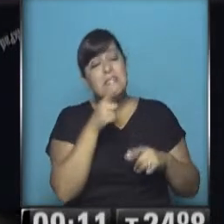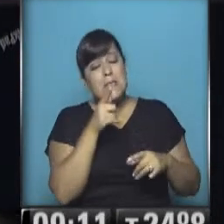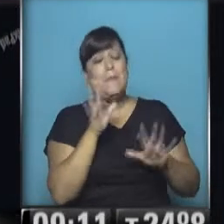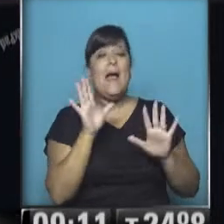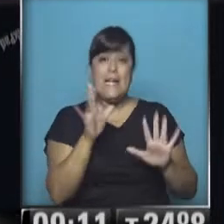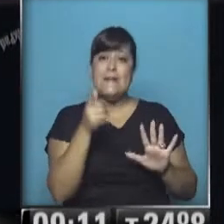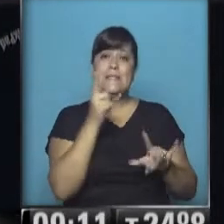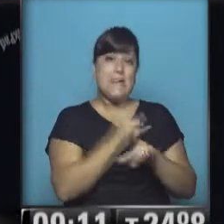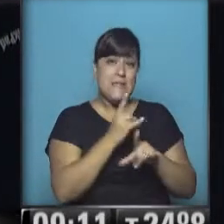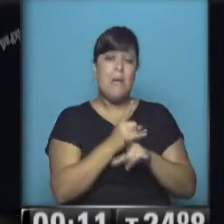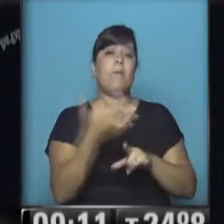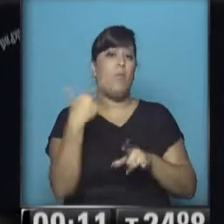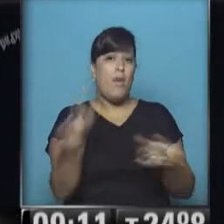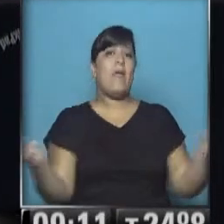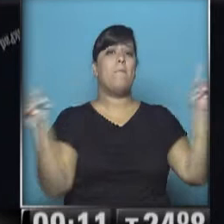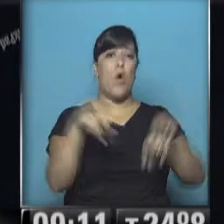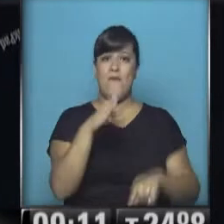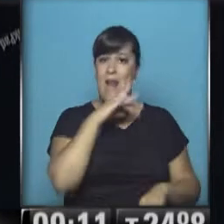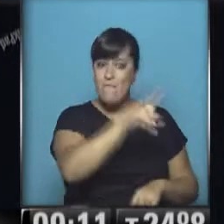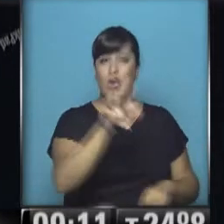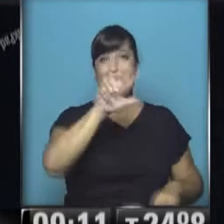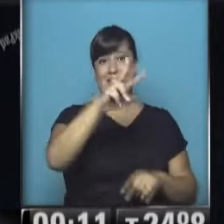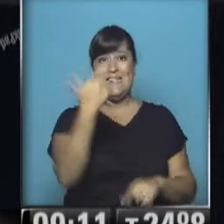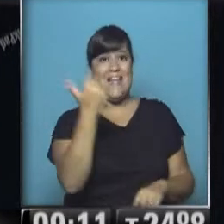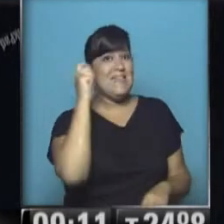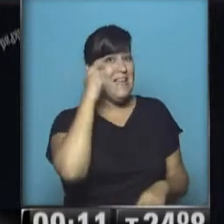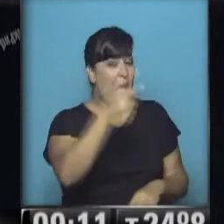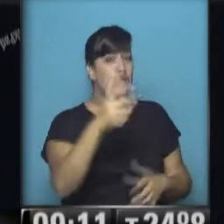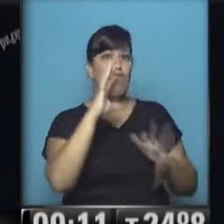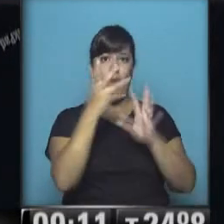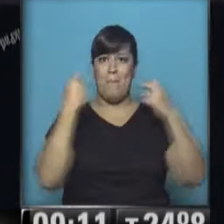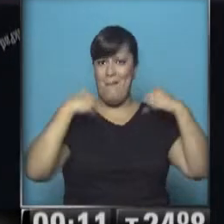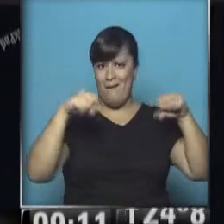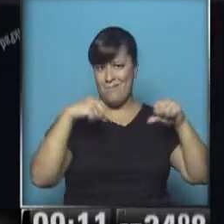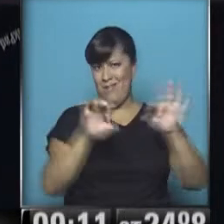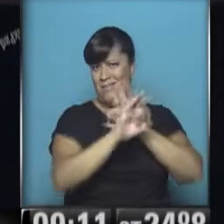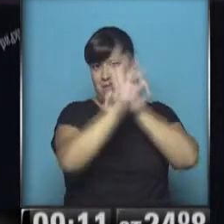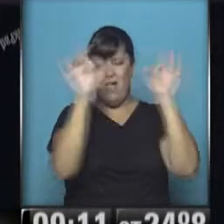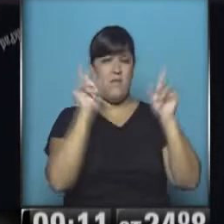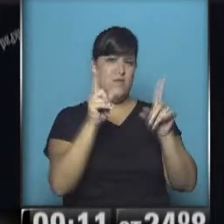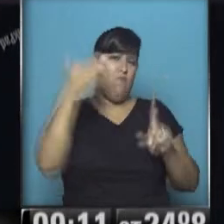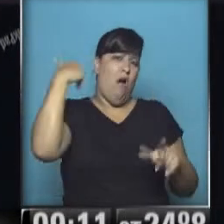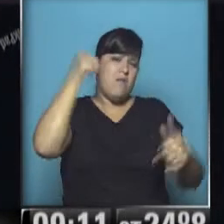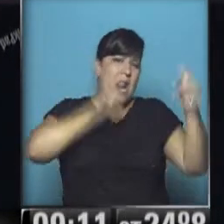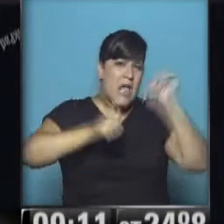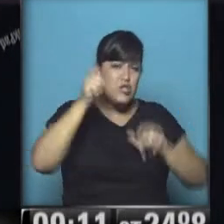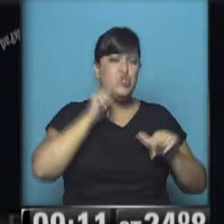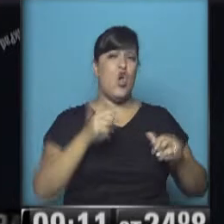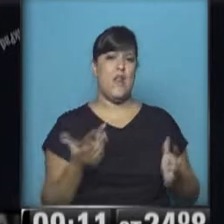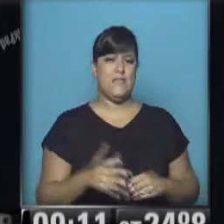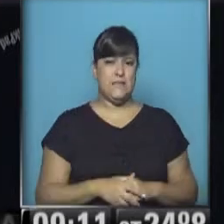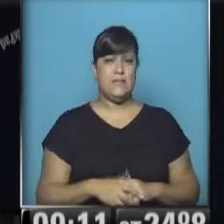con 36 años y la verdad que entrenando prácticamente nada como pasó por lesiones y demás en los últimos